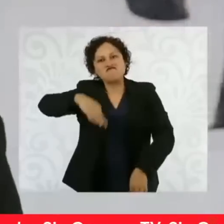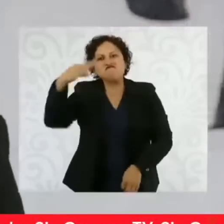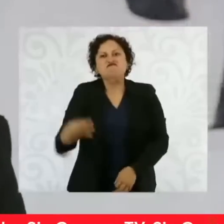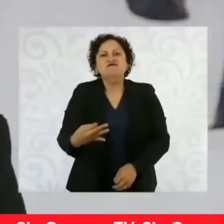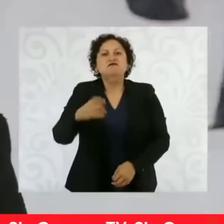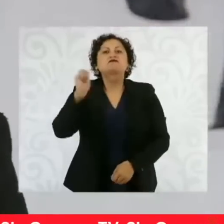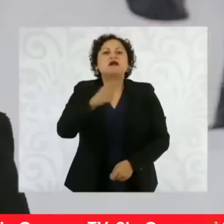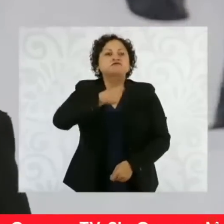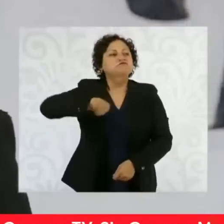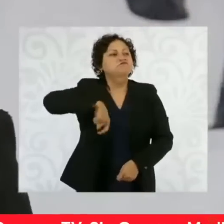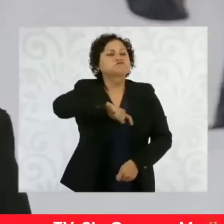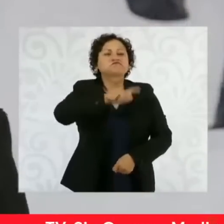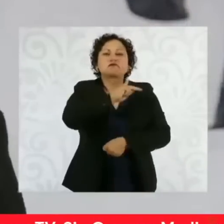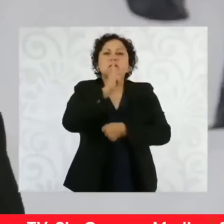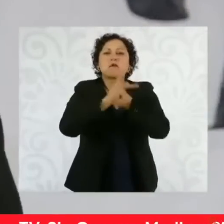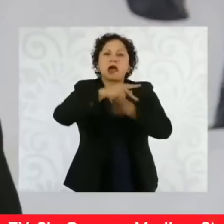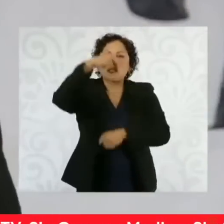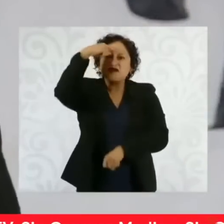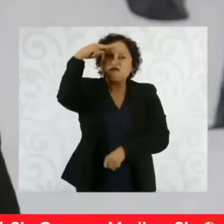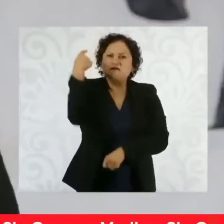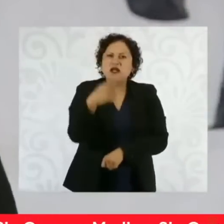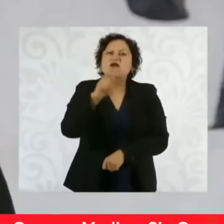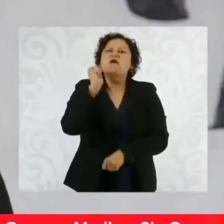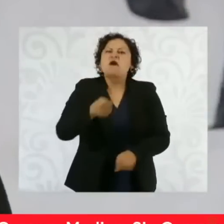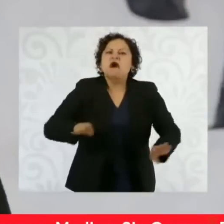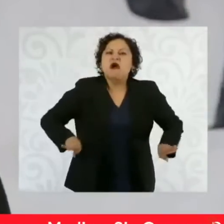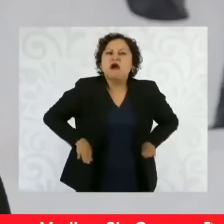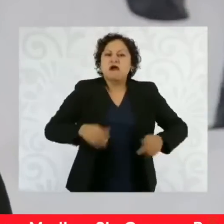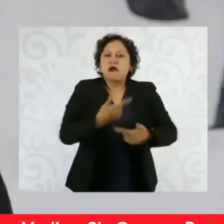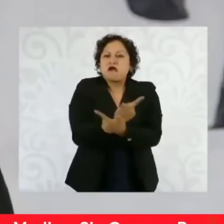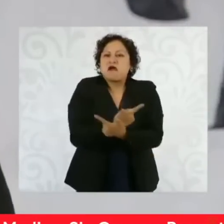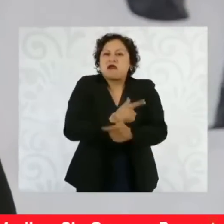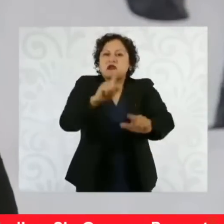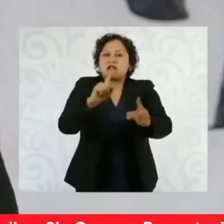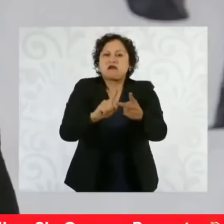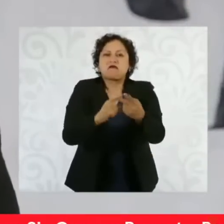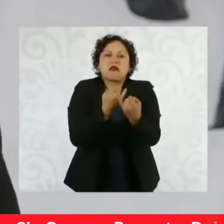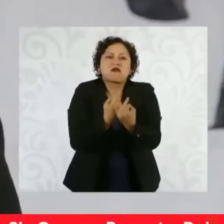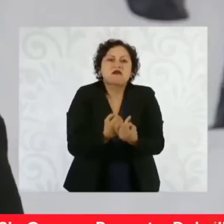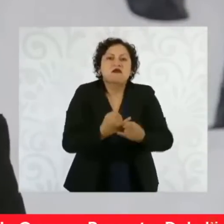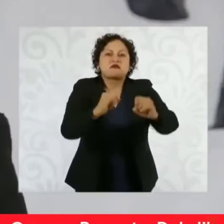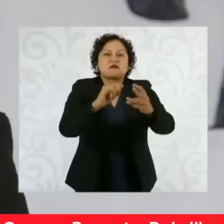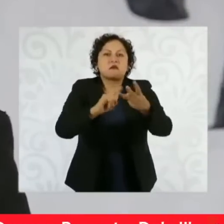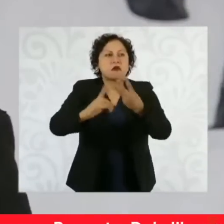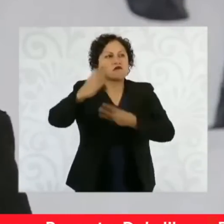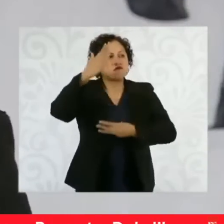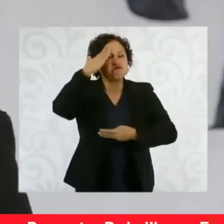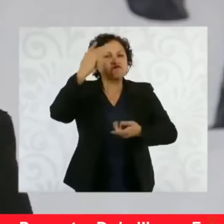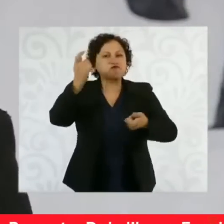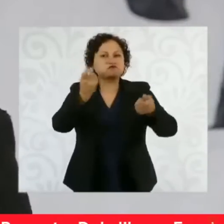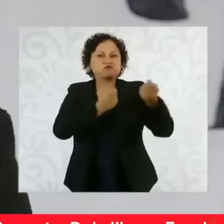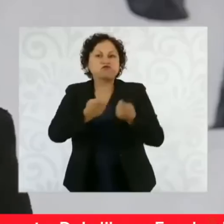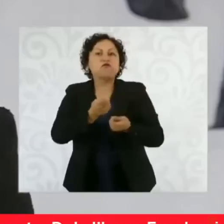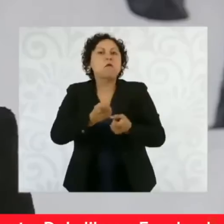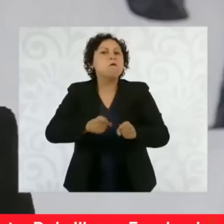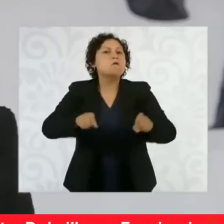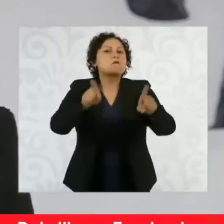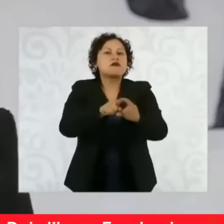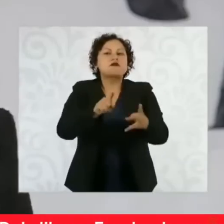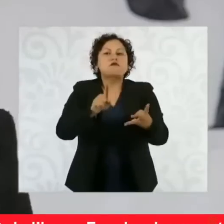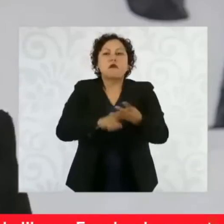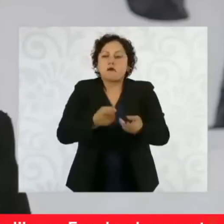país libre, soberano, independiente, solidario, generoso